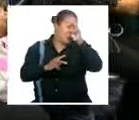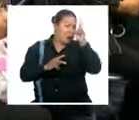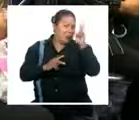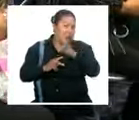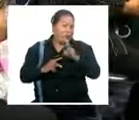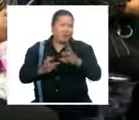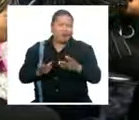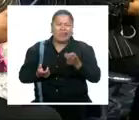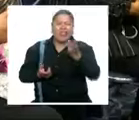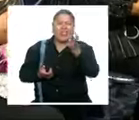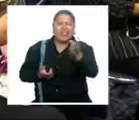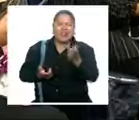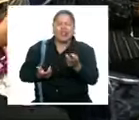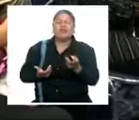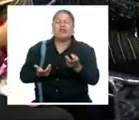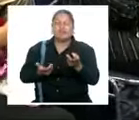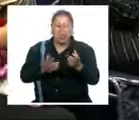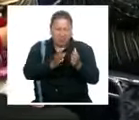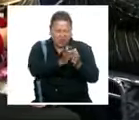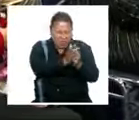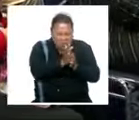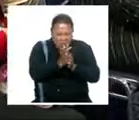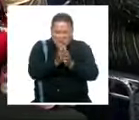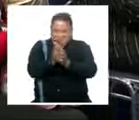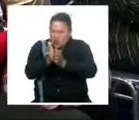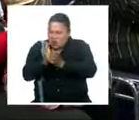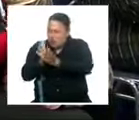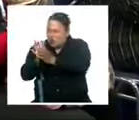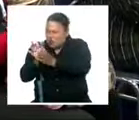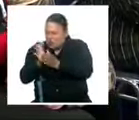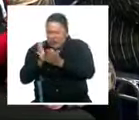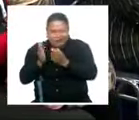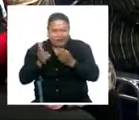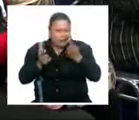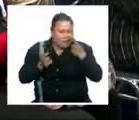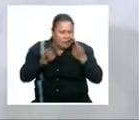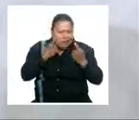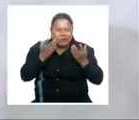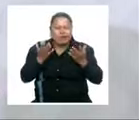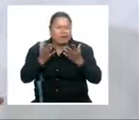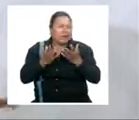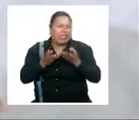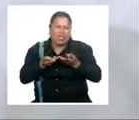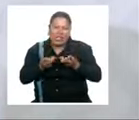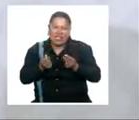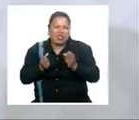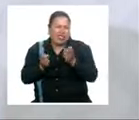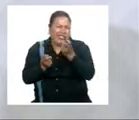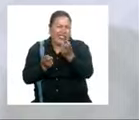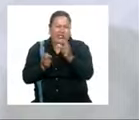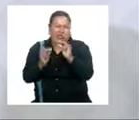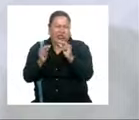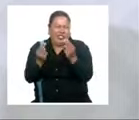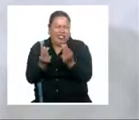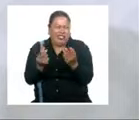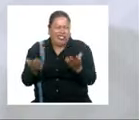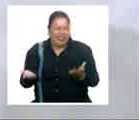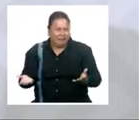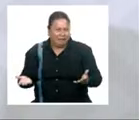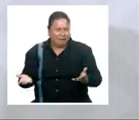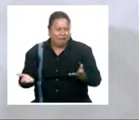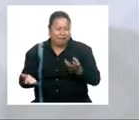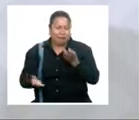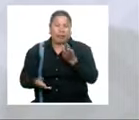y así se empezaron a reducir todos estos gastos innecesarios. Y es